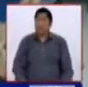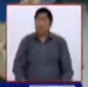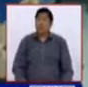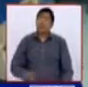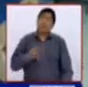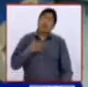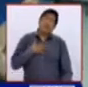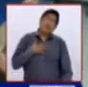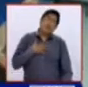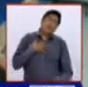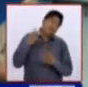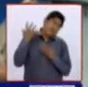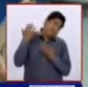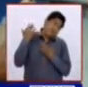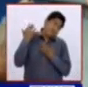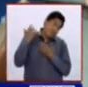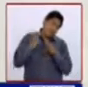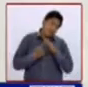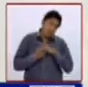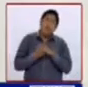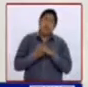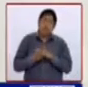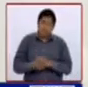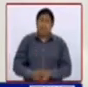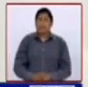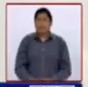Yo tengo la esperanza que va a aparecer.